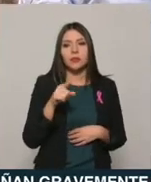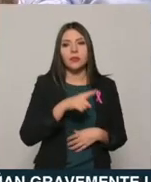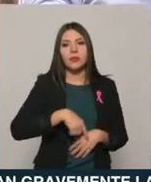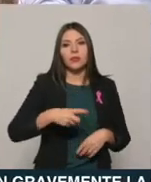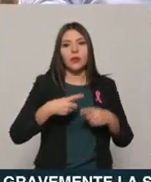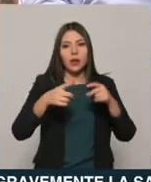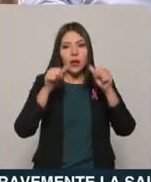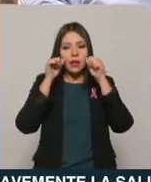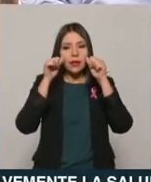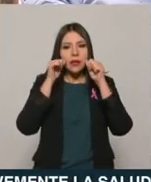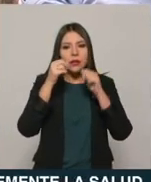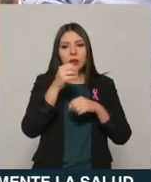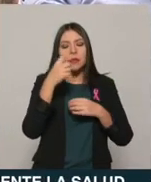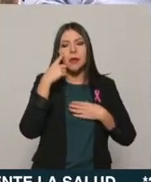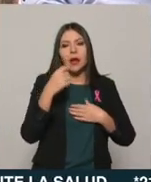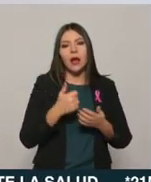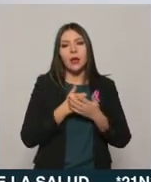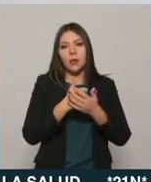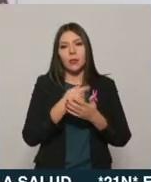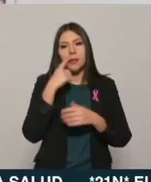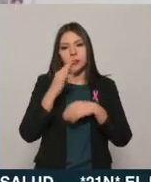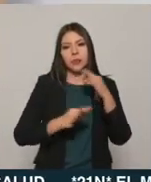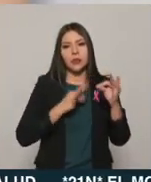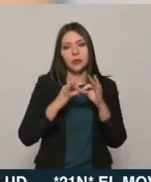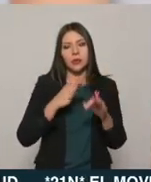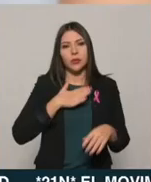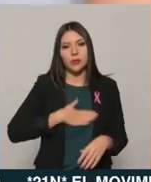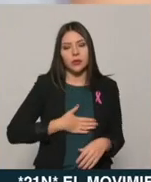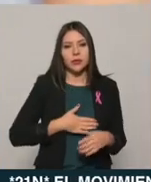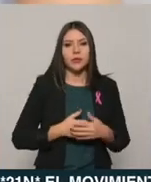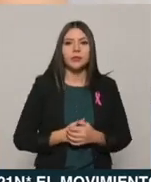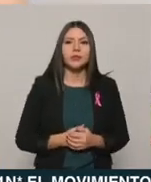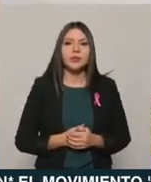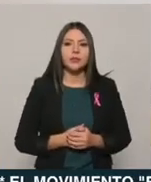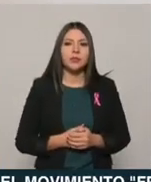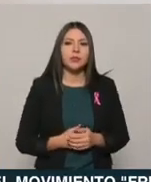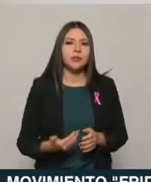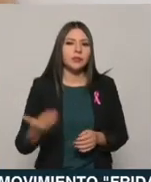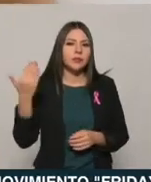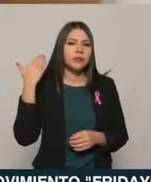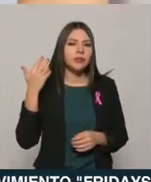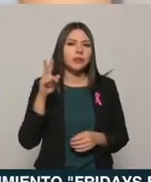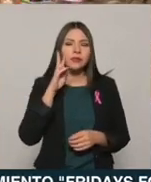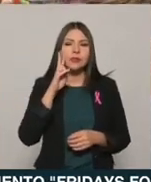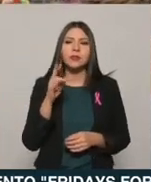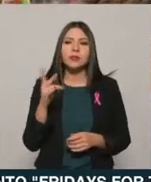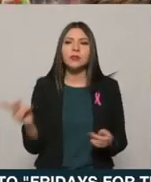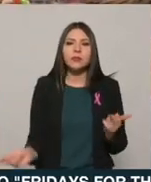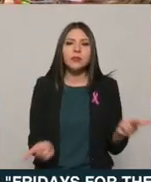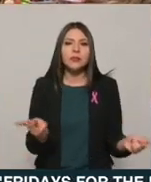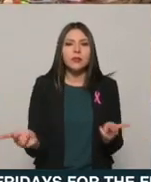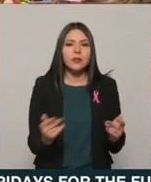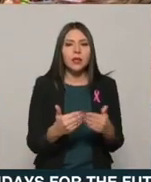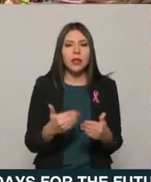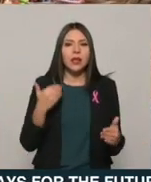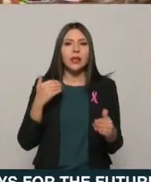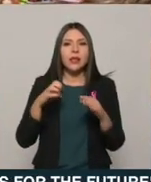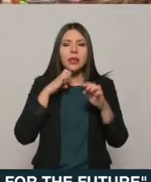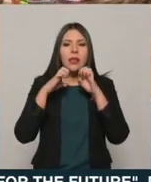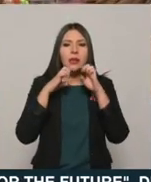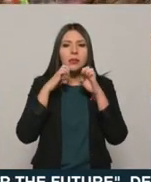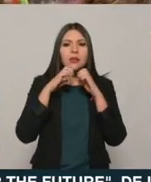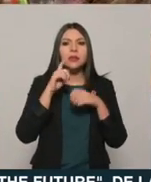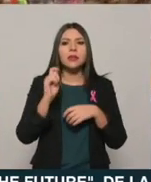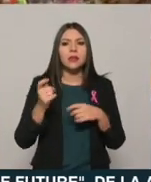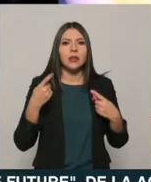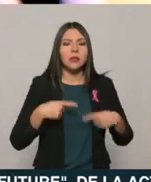atendemos ese ordenamiento para favorecer la impartición de justicia. Veíamos en los sondeos que mostrábamos previo a esta entrevista sobre pues, lo que